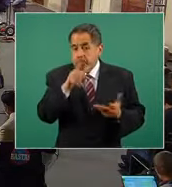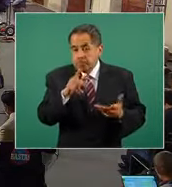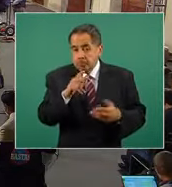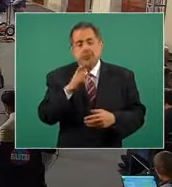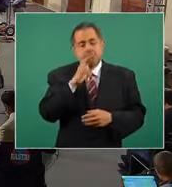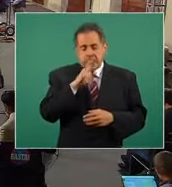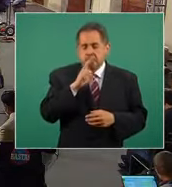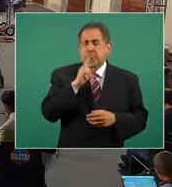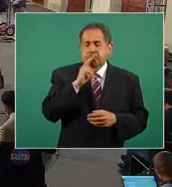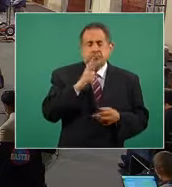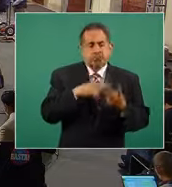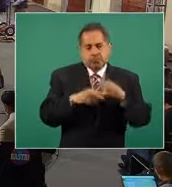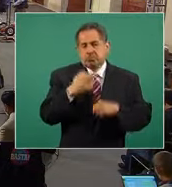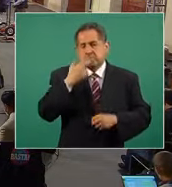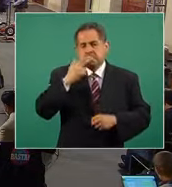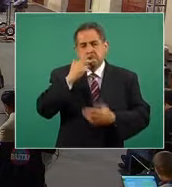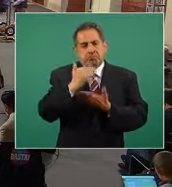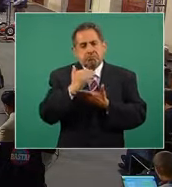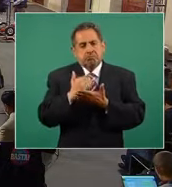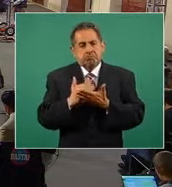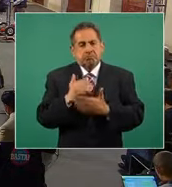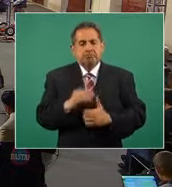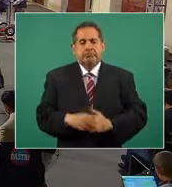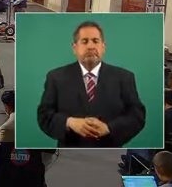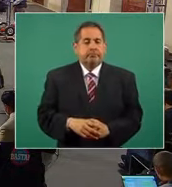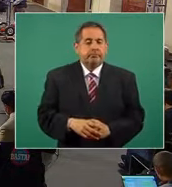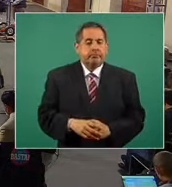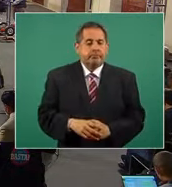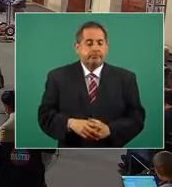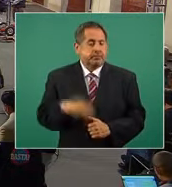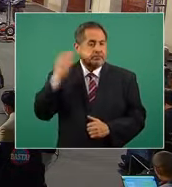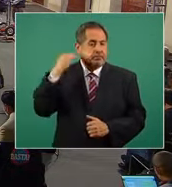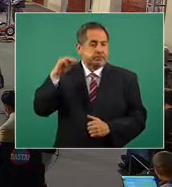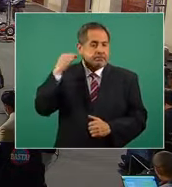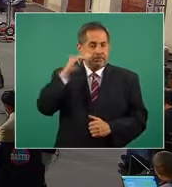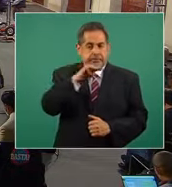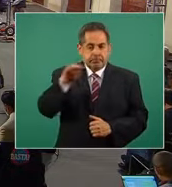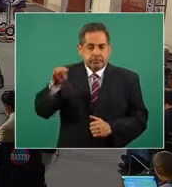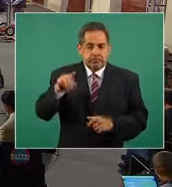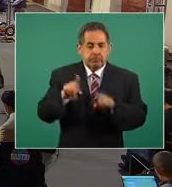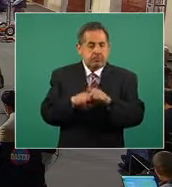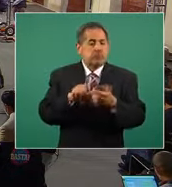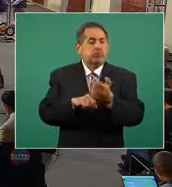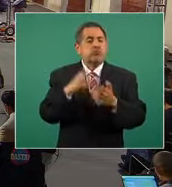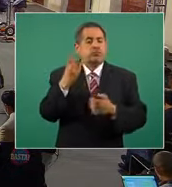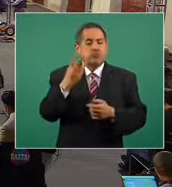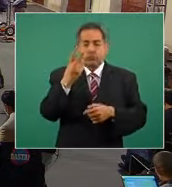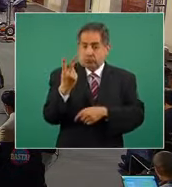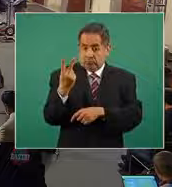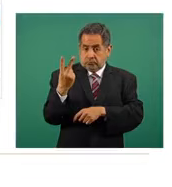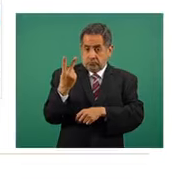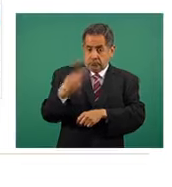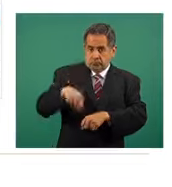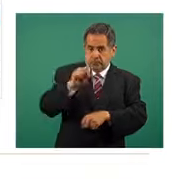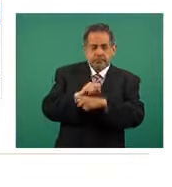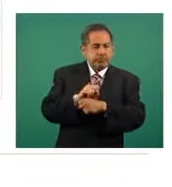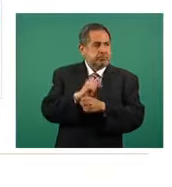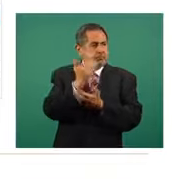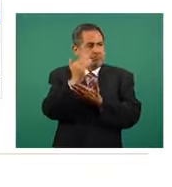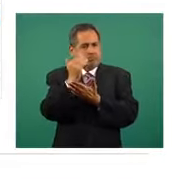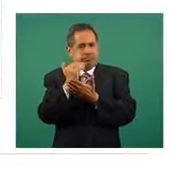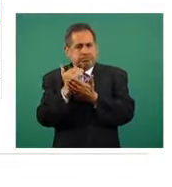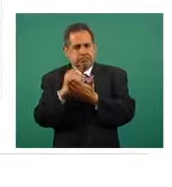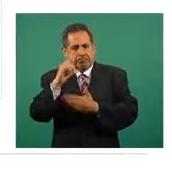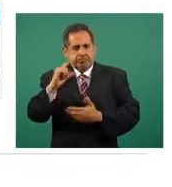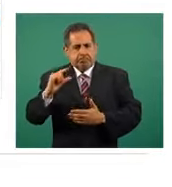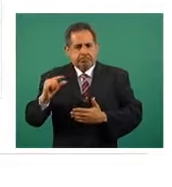con tendencia de reducción. La siguiente. En Michoacán, 2 semanas consecutivas de reducción, una para las defunciones. La